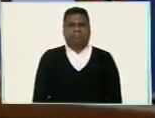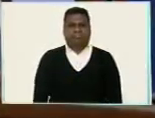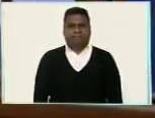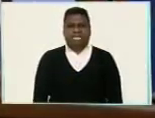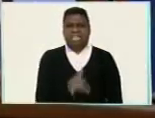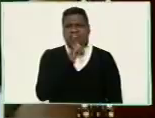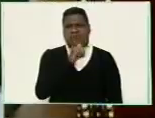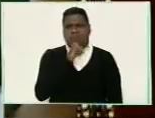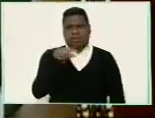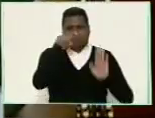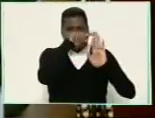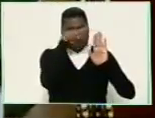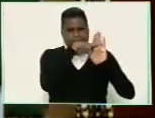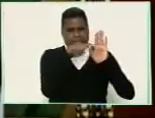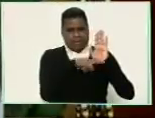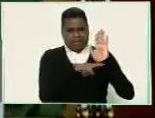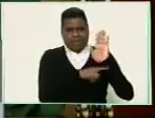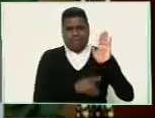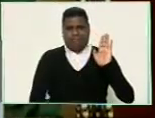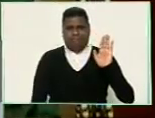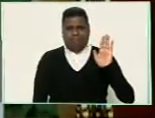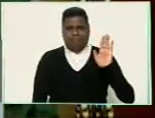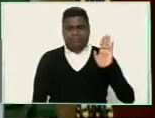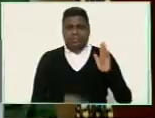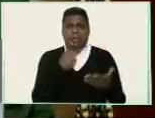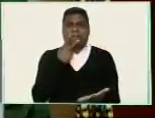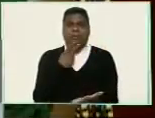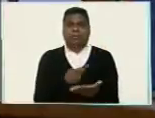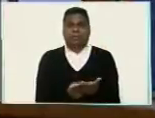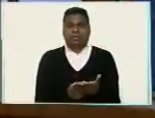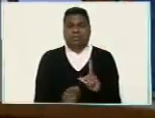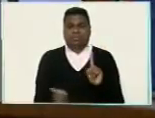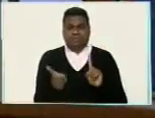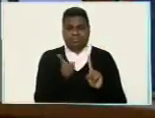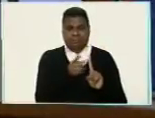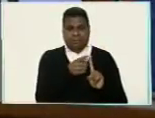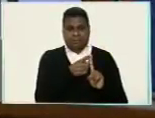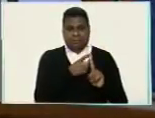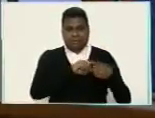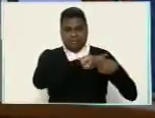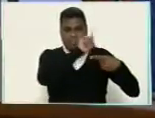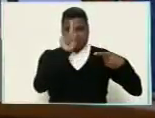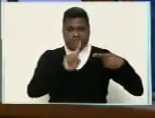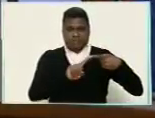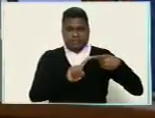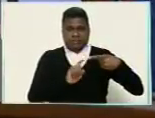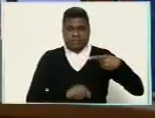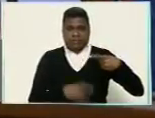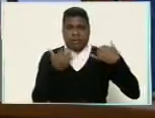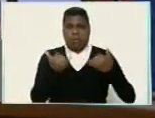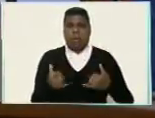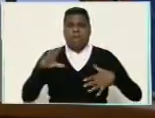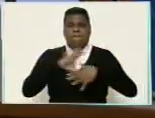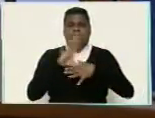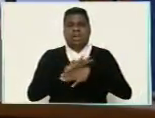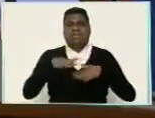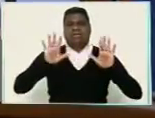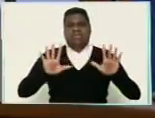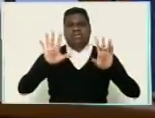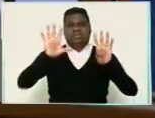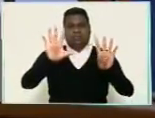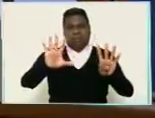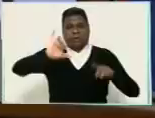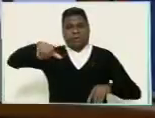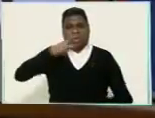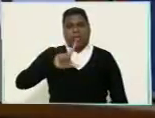Sírvase informar el orden del día, por favor. Propuesta del orden del día de la sesión de hoy, martes 19 de junio de